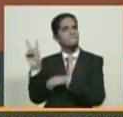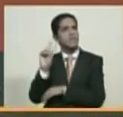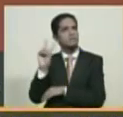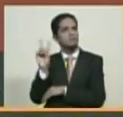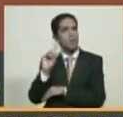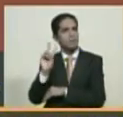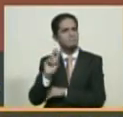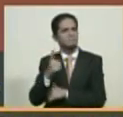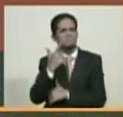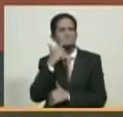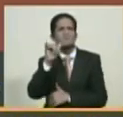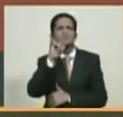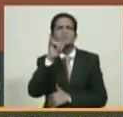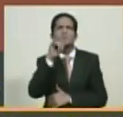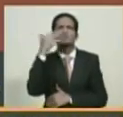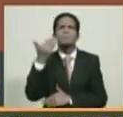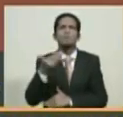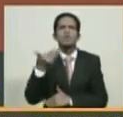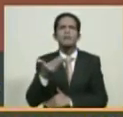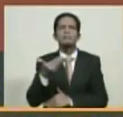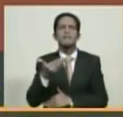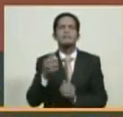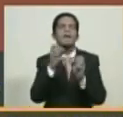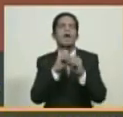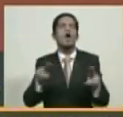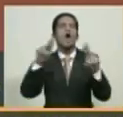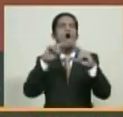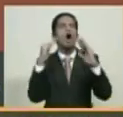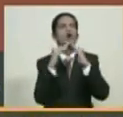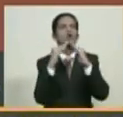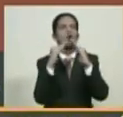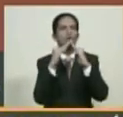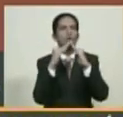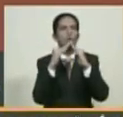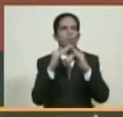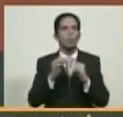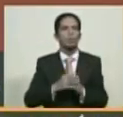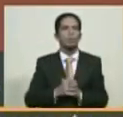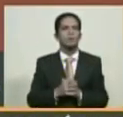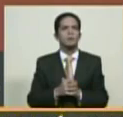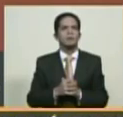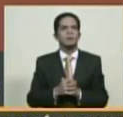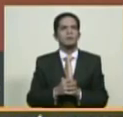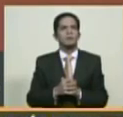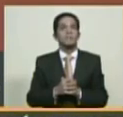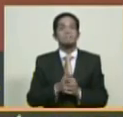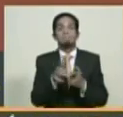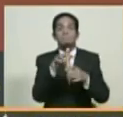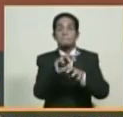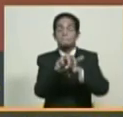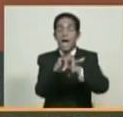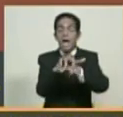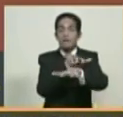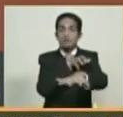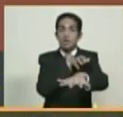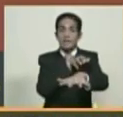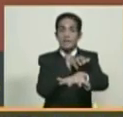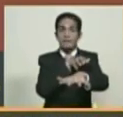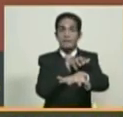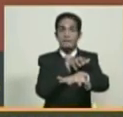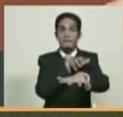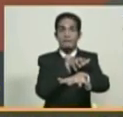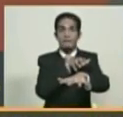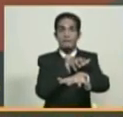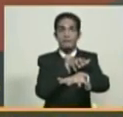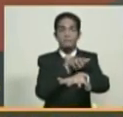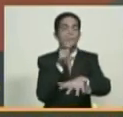importante de ACNUR, de las Naciones Unidas, en este sentido. La mayoría, por no decir la totalidad,